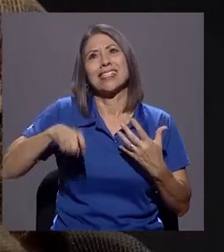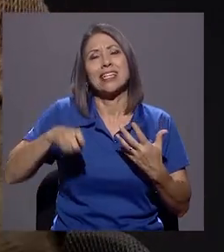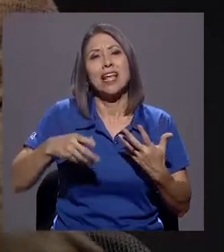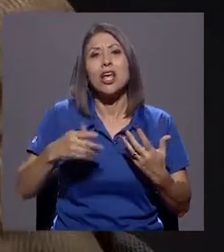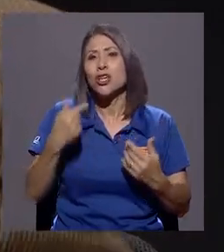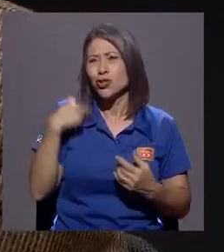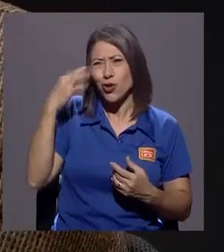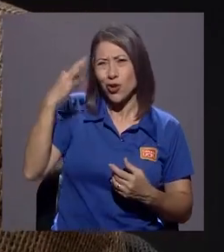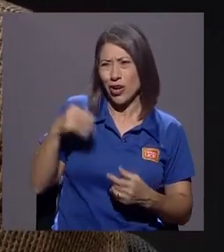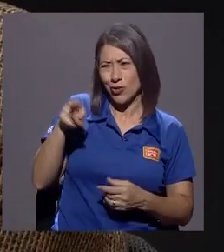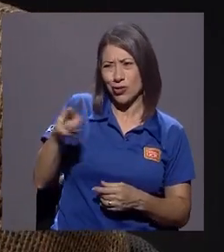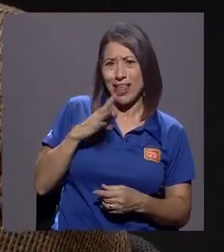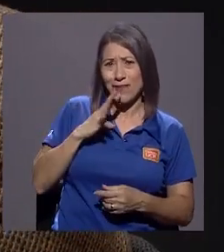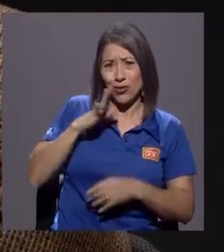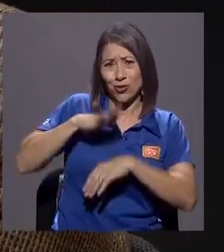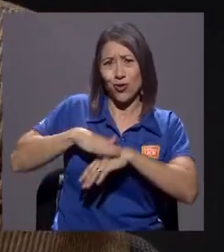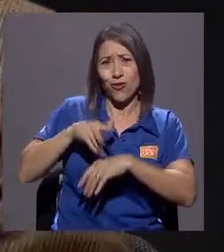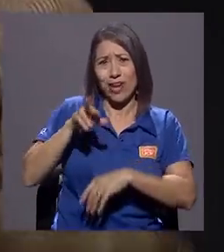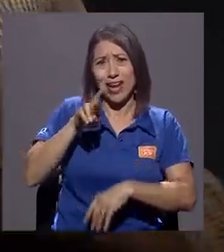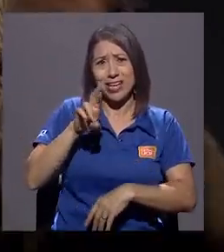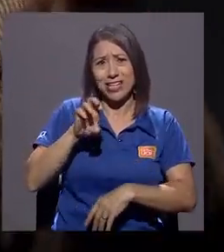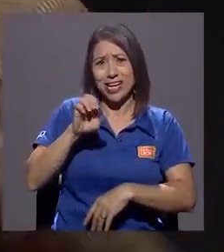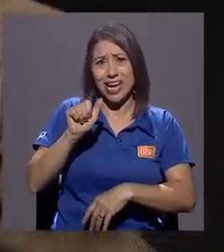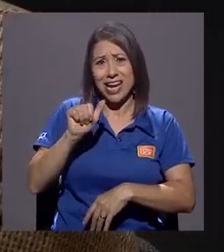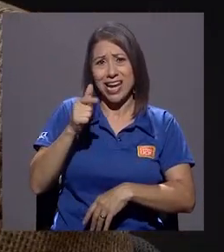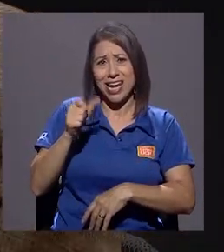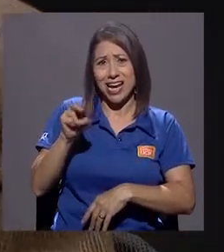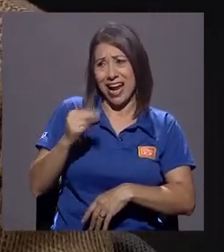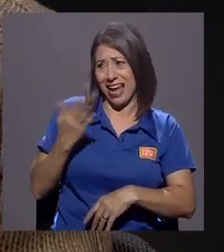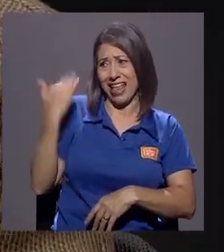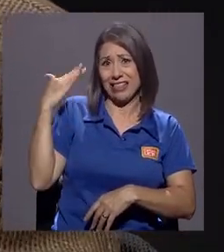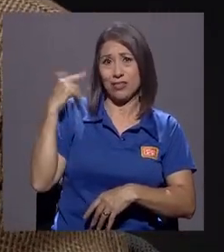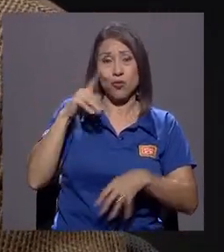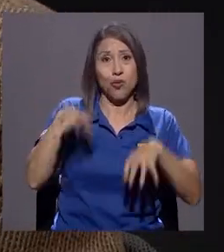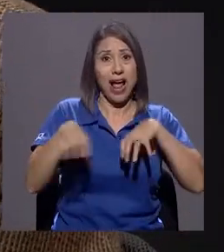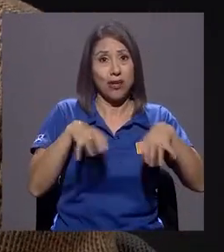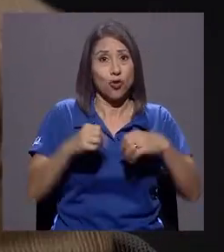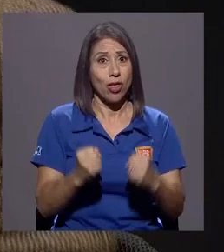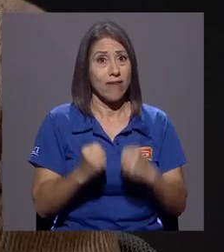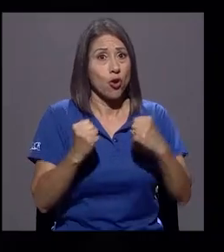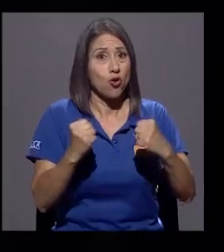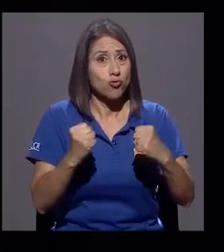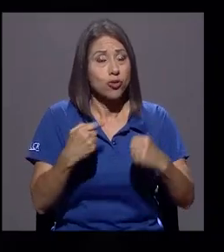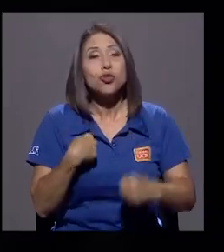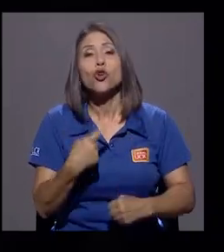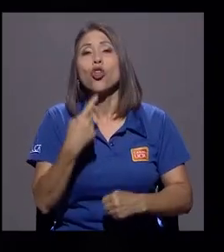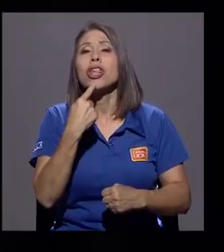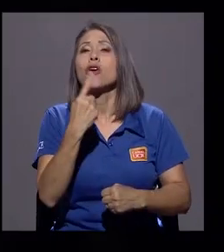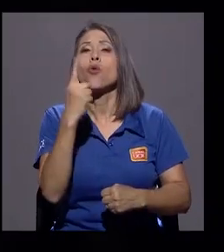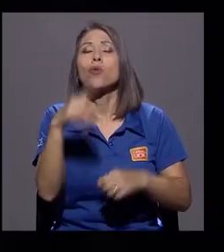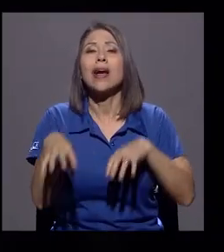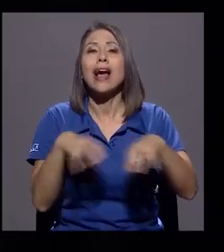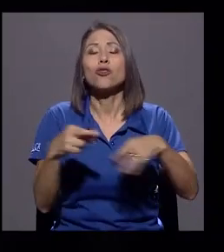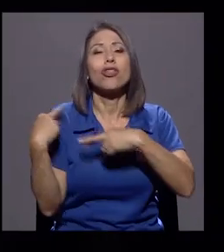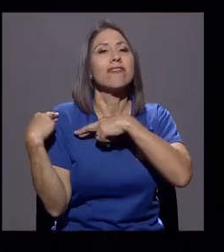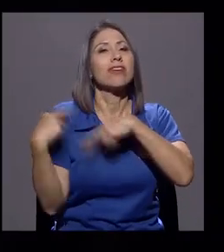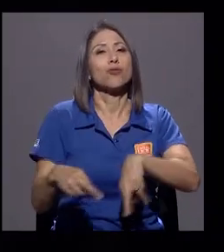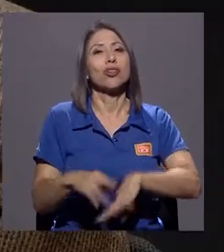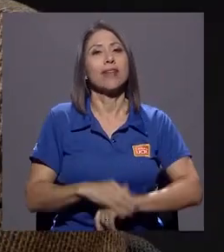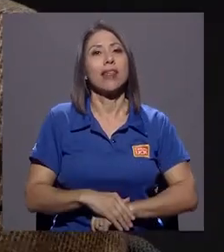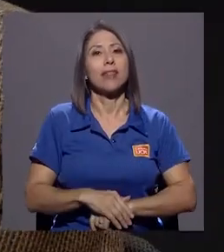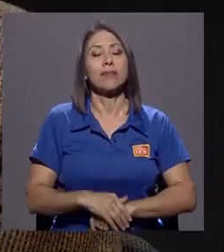que hablaste de reagan fueron un acto de valor yo digo de un acto de responsabilidad es decir yo como diputado